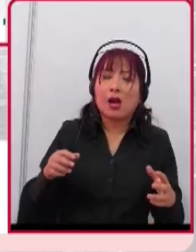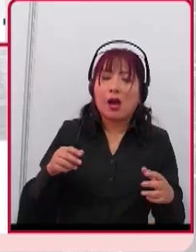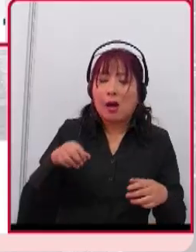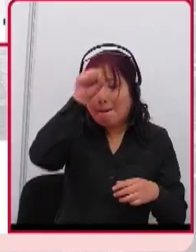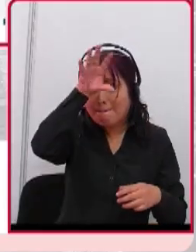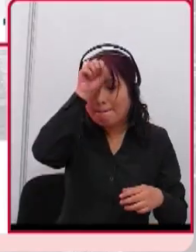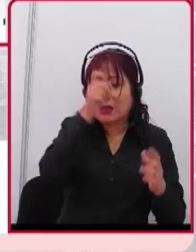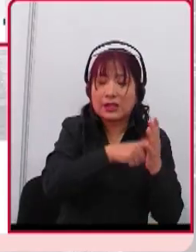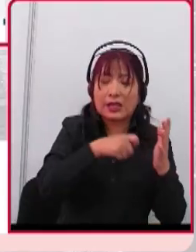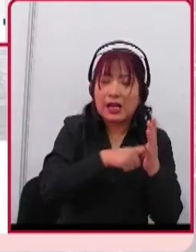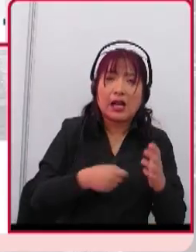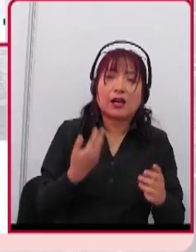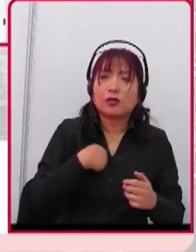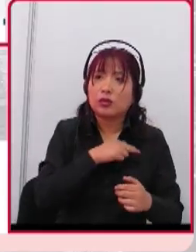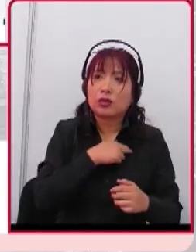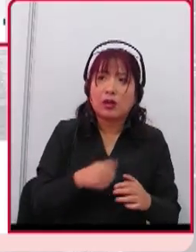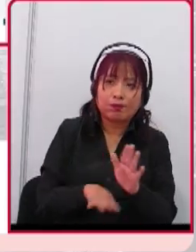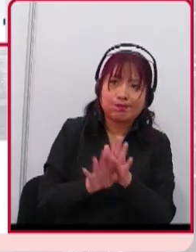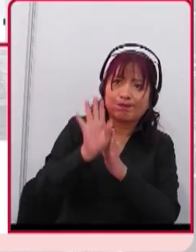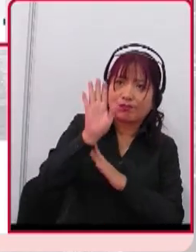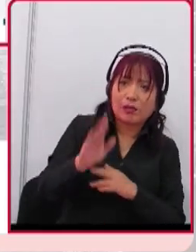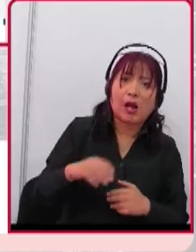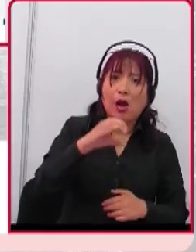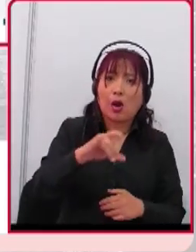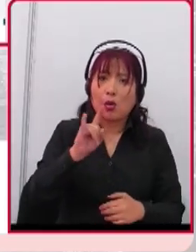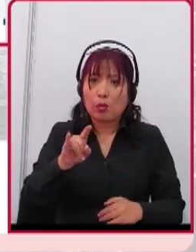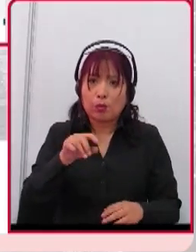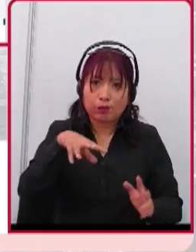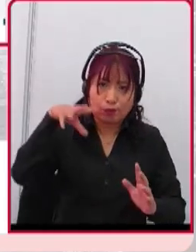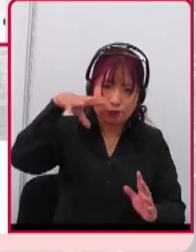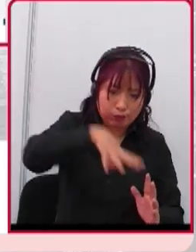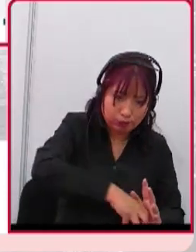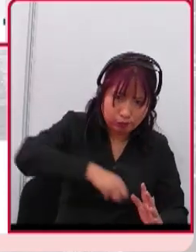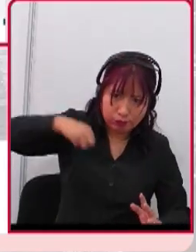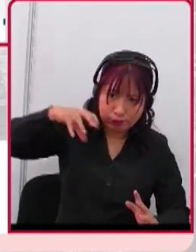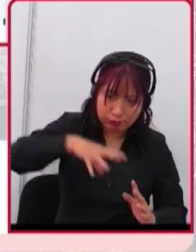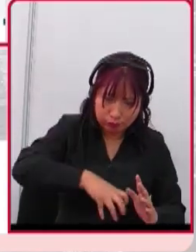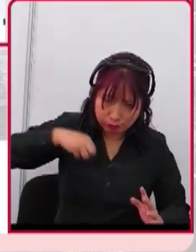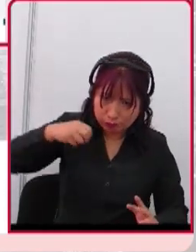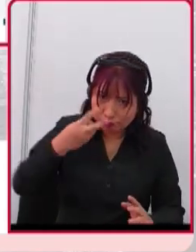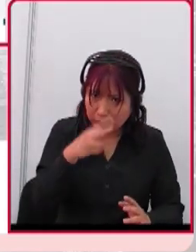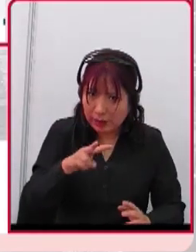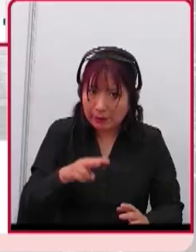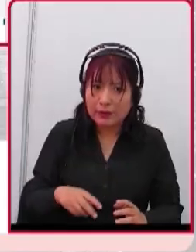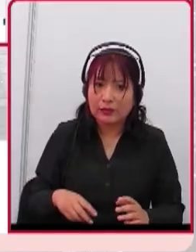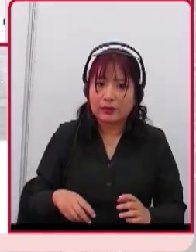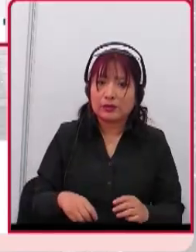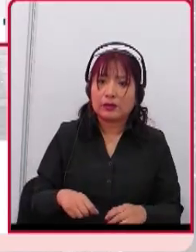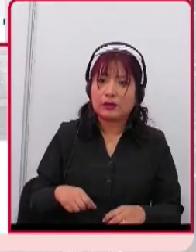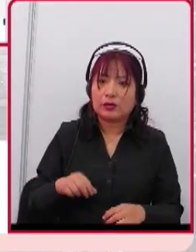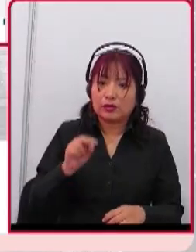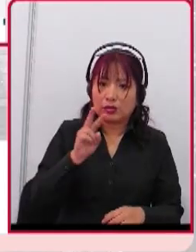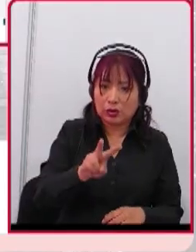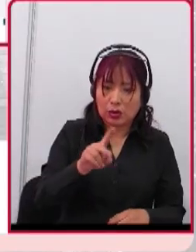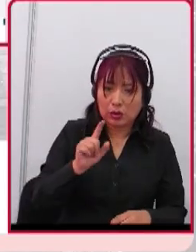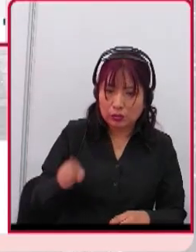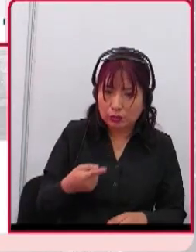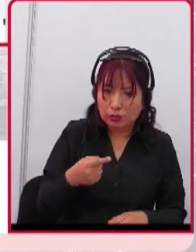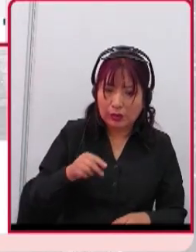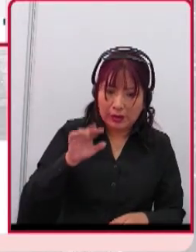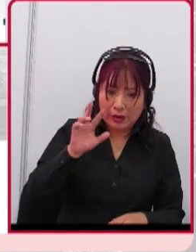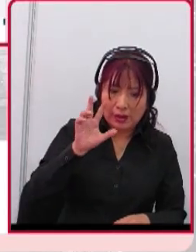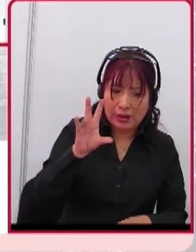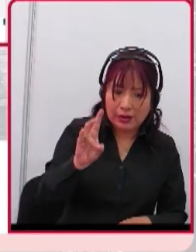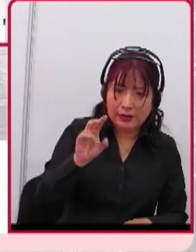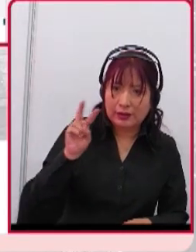cobre. Tomando como referencia el 2024, nuestra producción cuprífera alcanzó los 2.73 millones de toneladas métricas